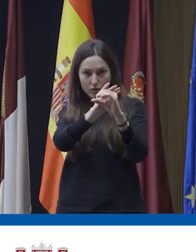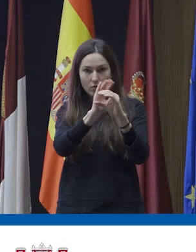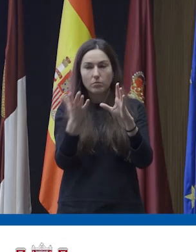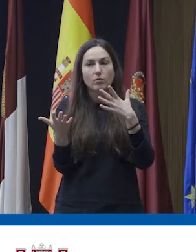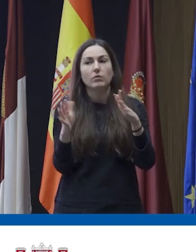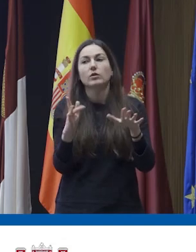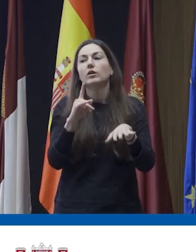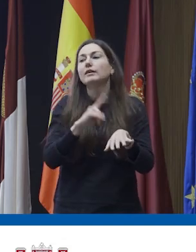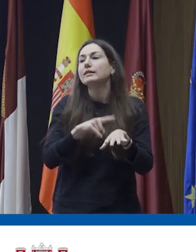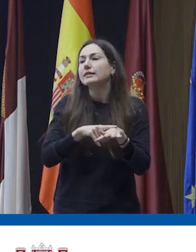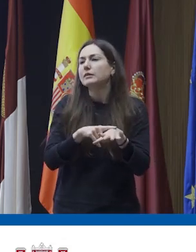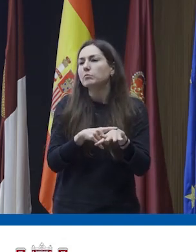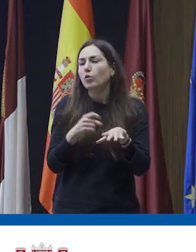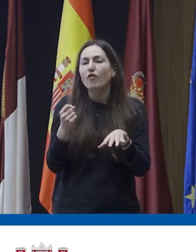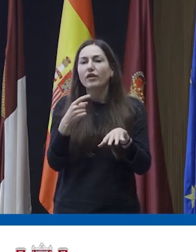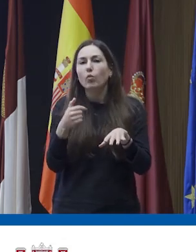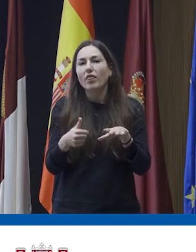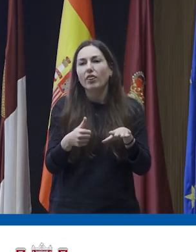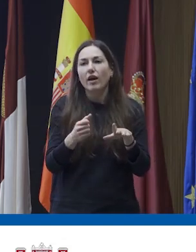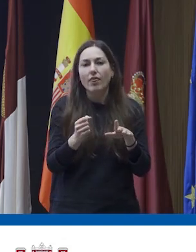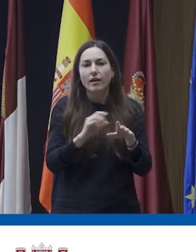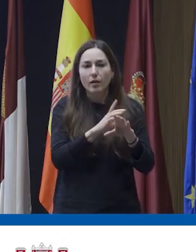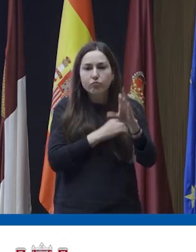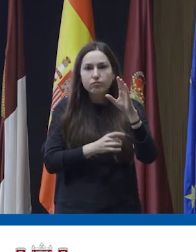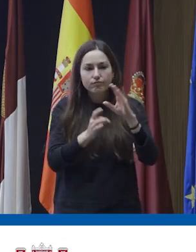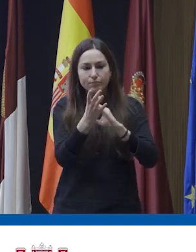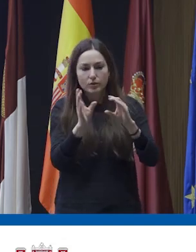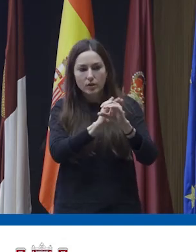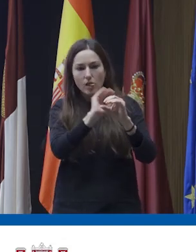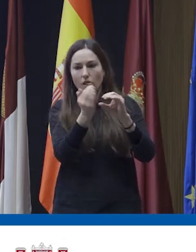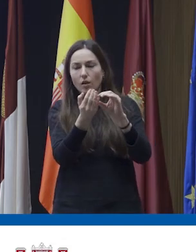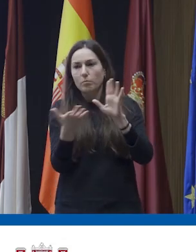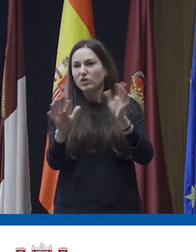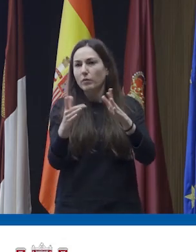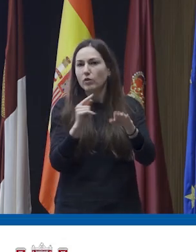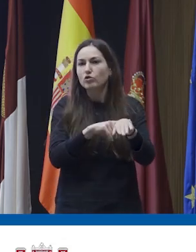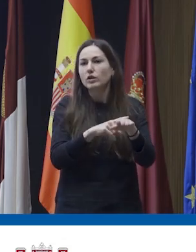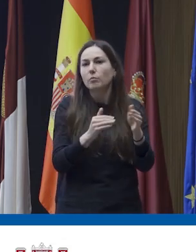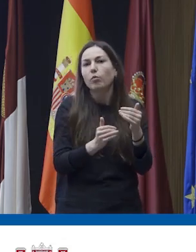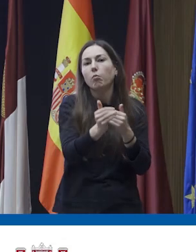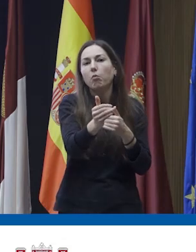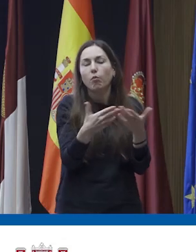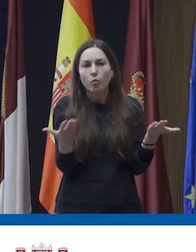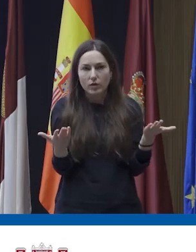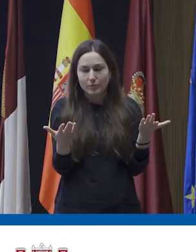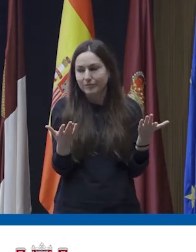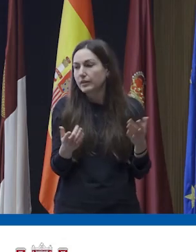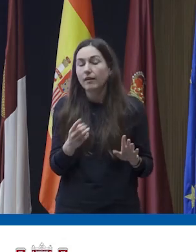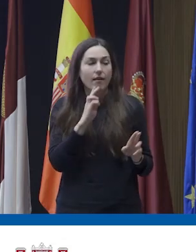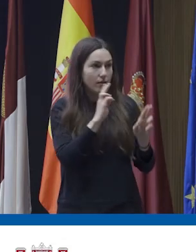como más frecuencia para que ocurra esa opacificación desde que te operan? Vamos a ver, depende de muchos factores.